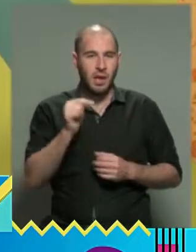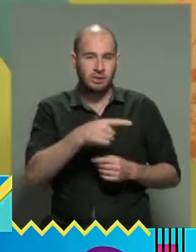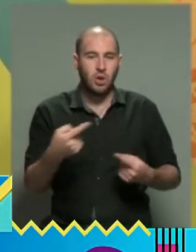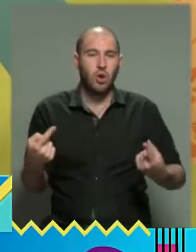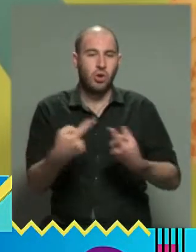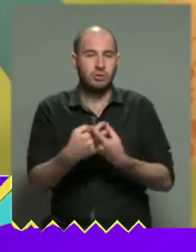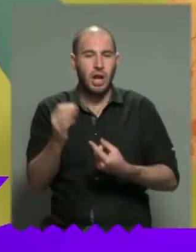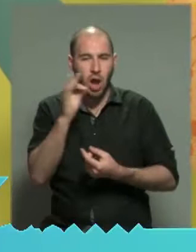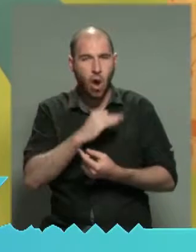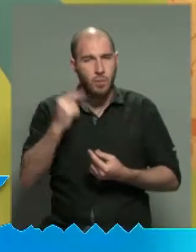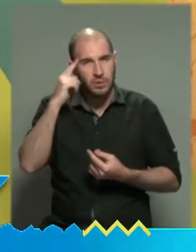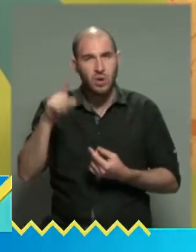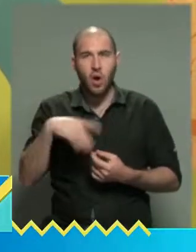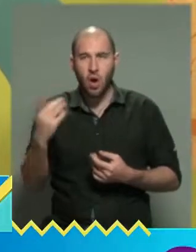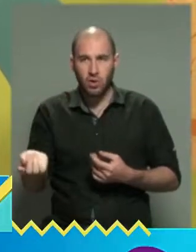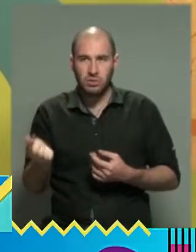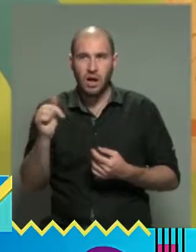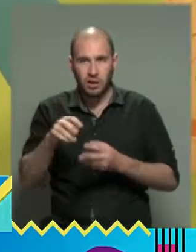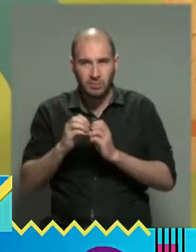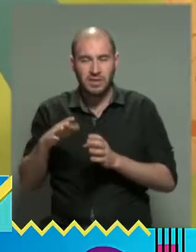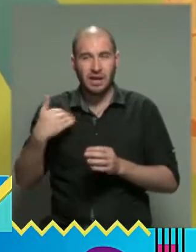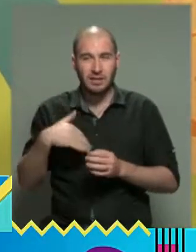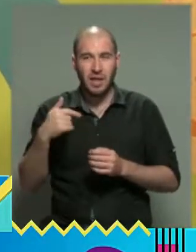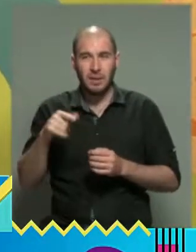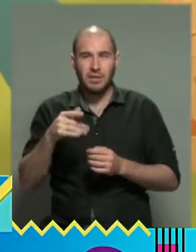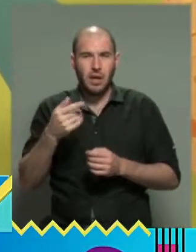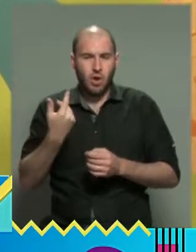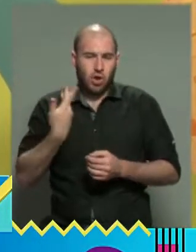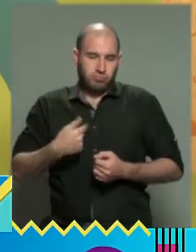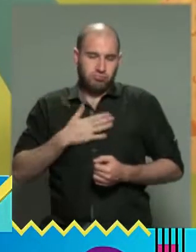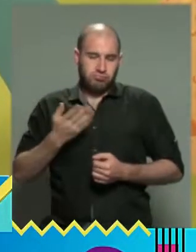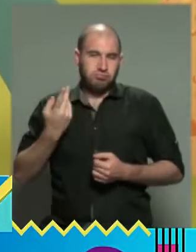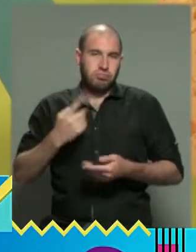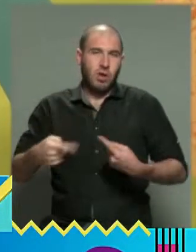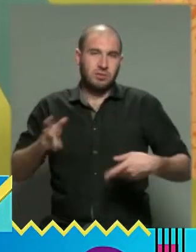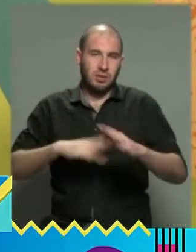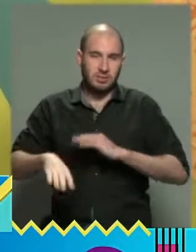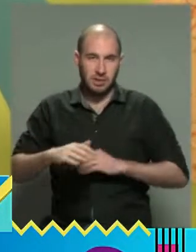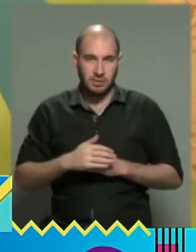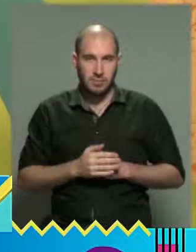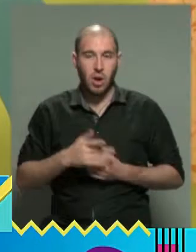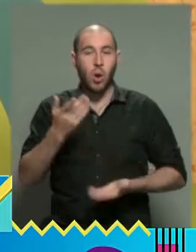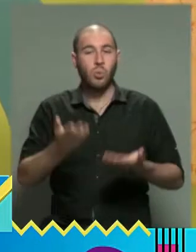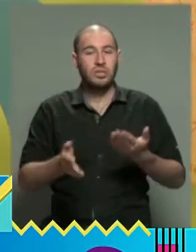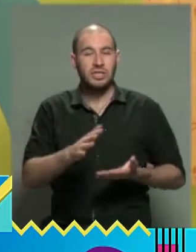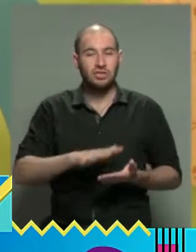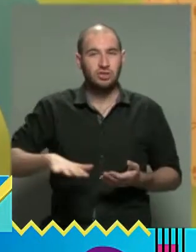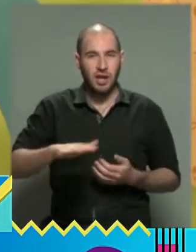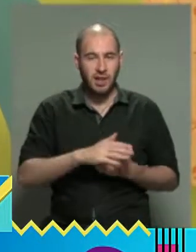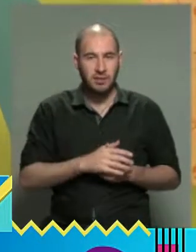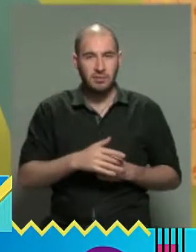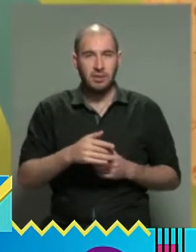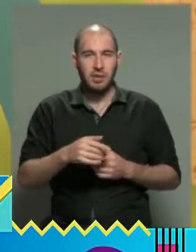contrapone a otra visión que está en auge hoy en la Argentina, que es la meritocracia. Es decir, la justicia social es